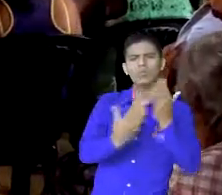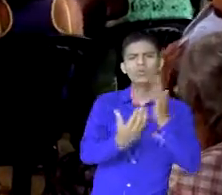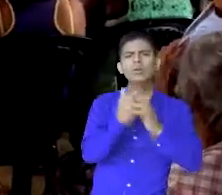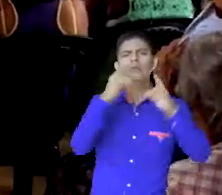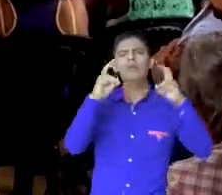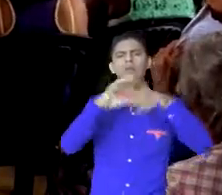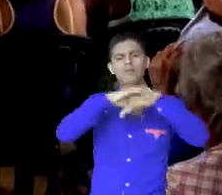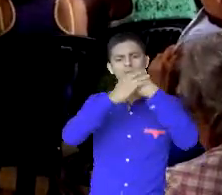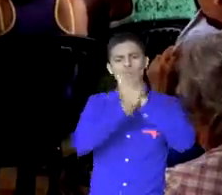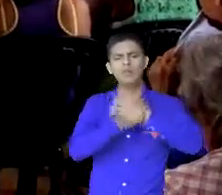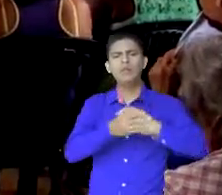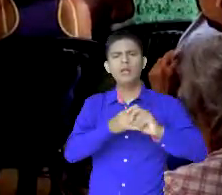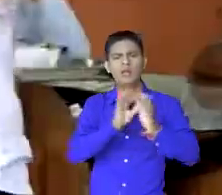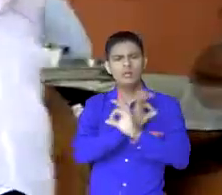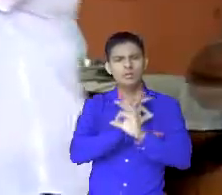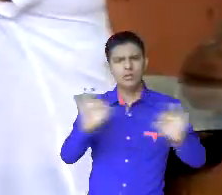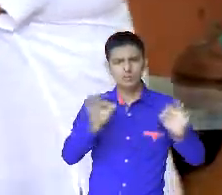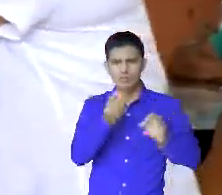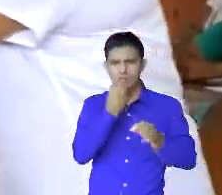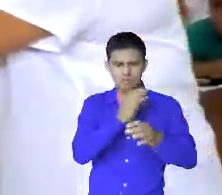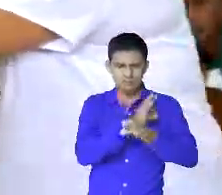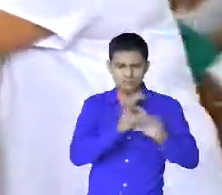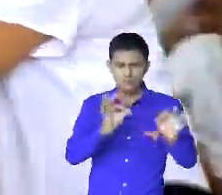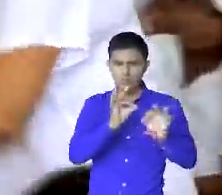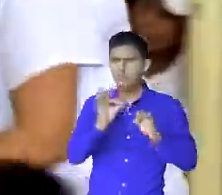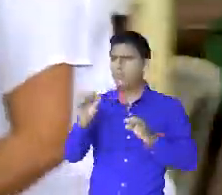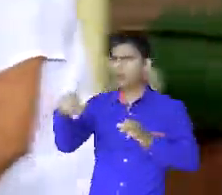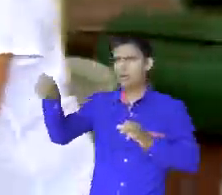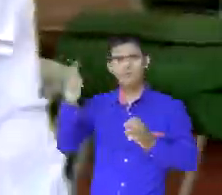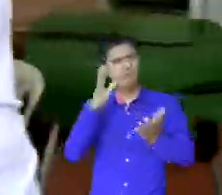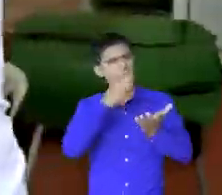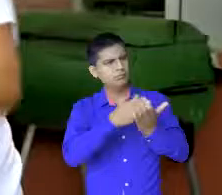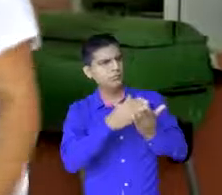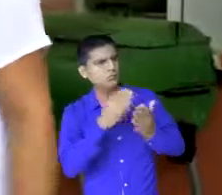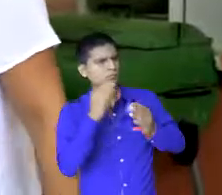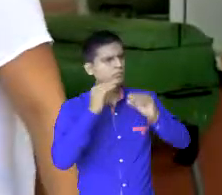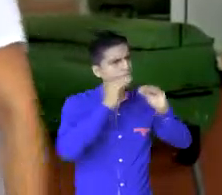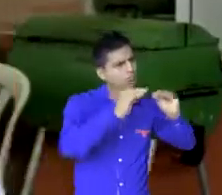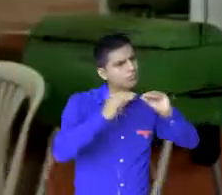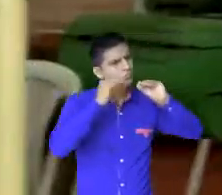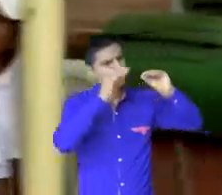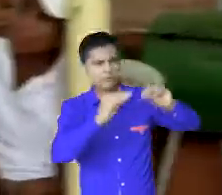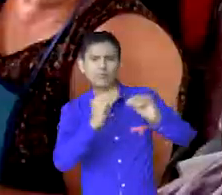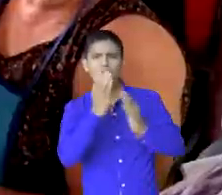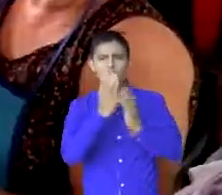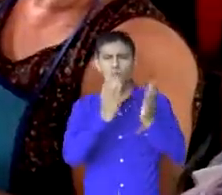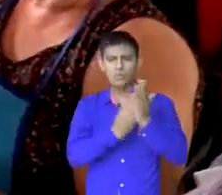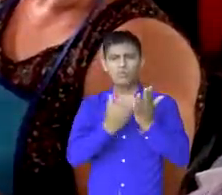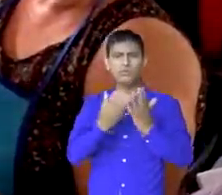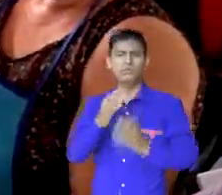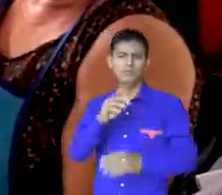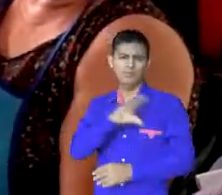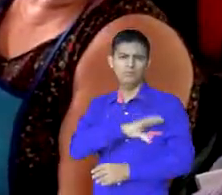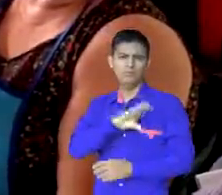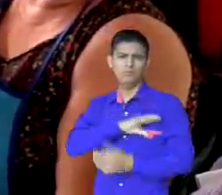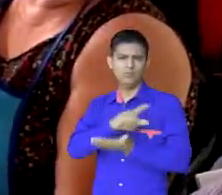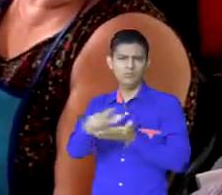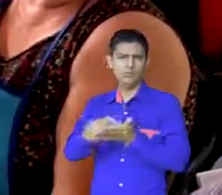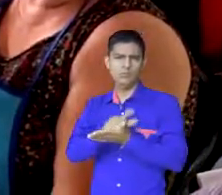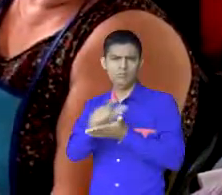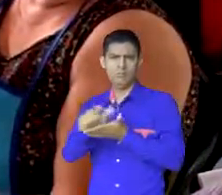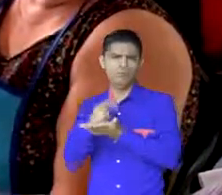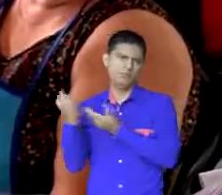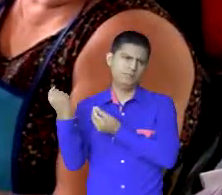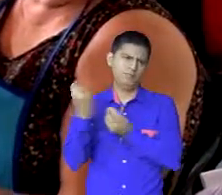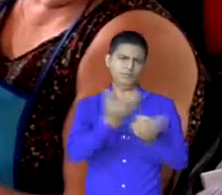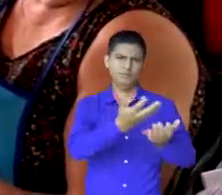Higiene y Manipulación de Alimentos. La capacitación fue coordinada por las unidades de gestión municipal de servicios públicos y